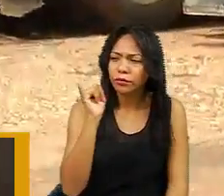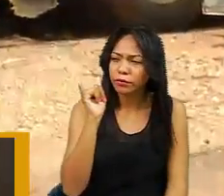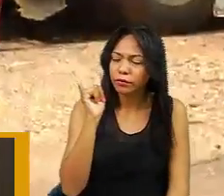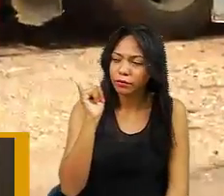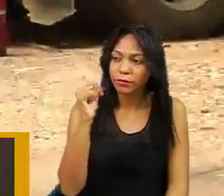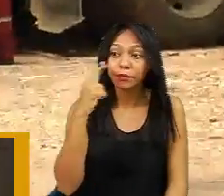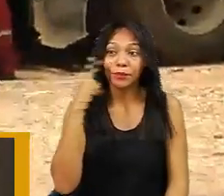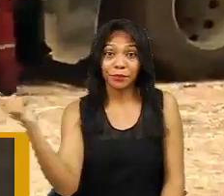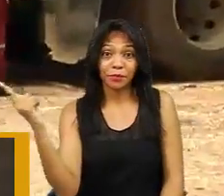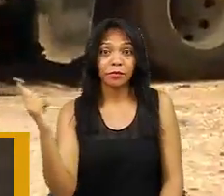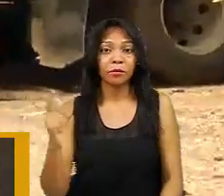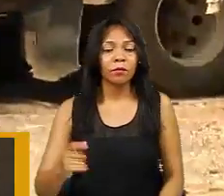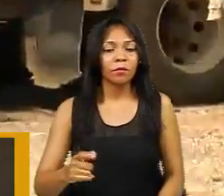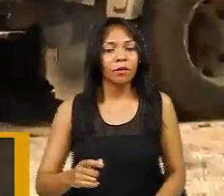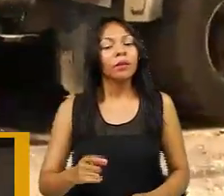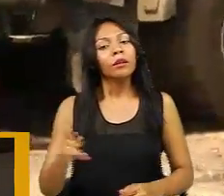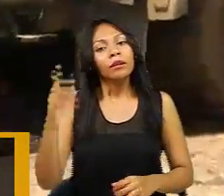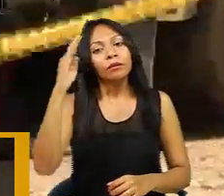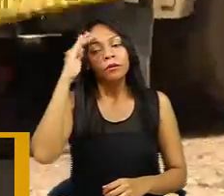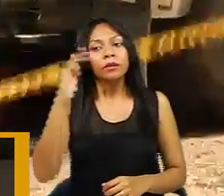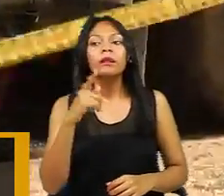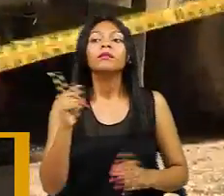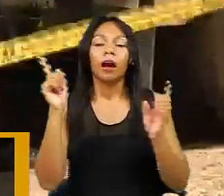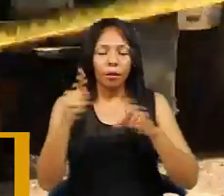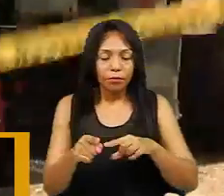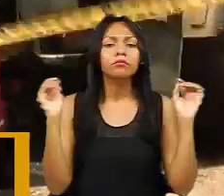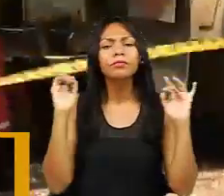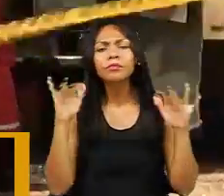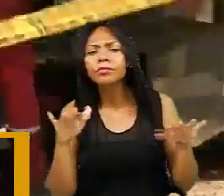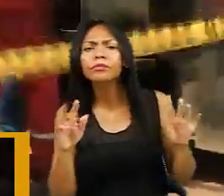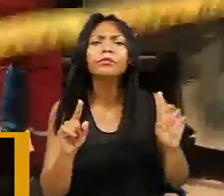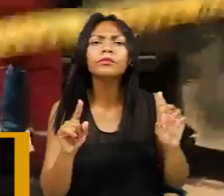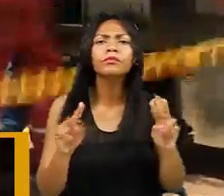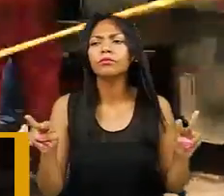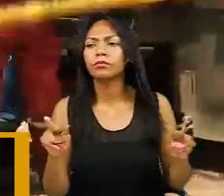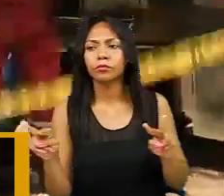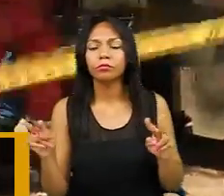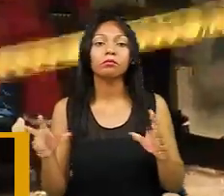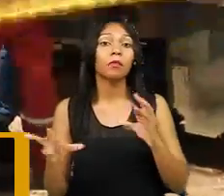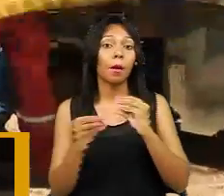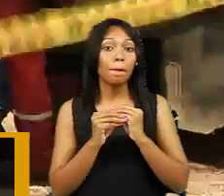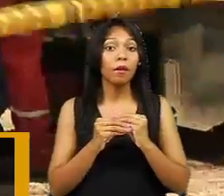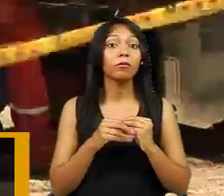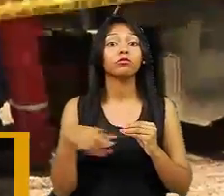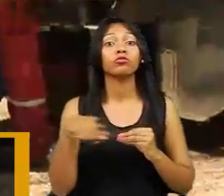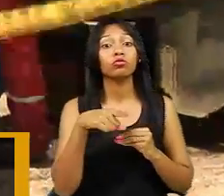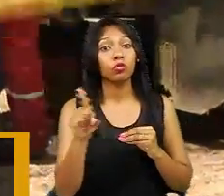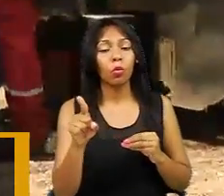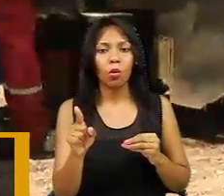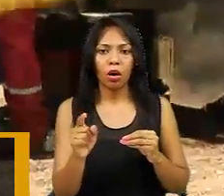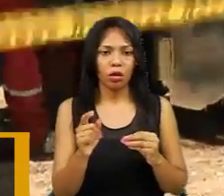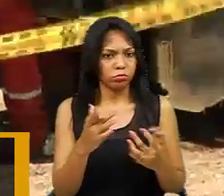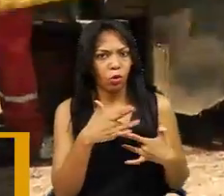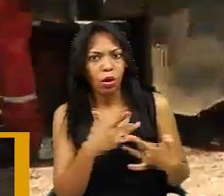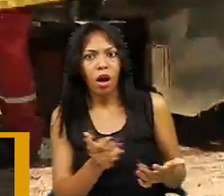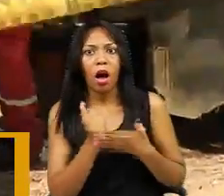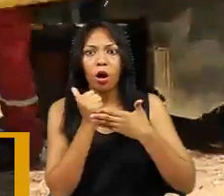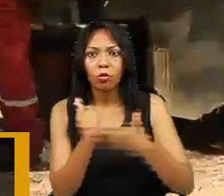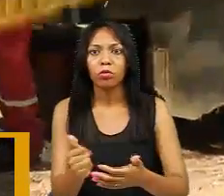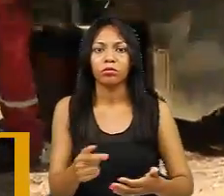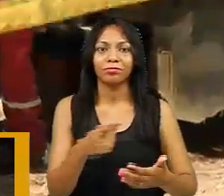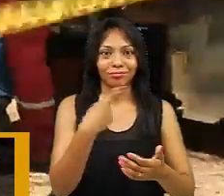situación que se registra. La Policía Nacional está allí presente, al igual que miembros de los organismos de socorro. Un accidente, reiteramos,